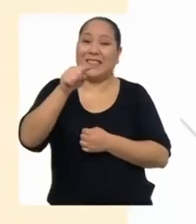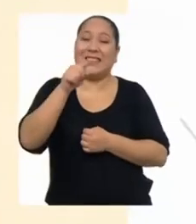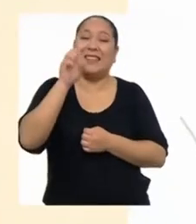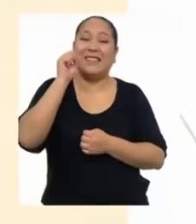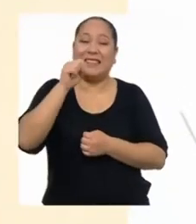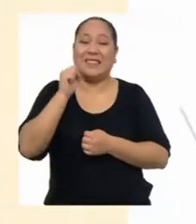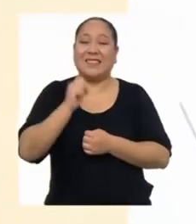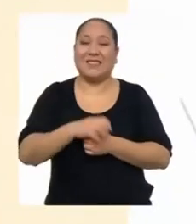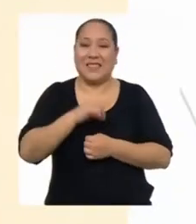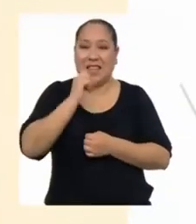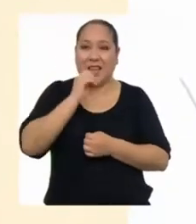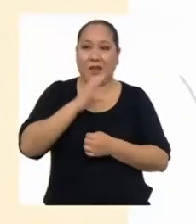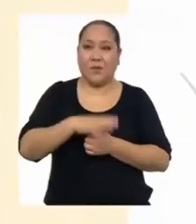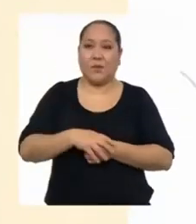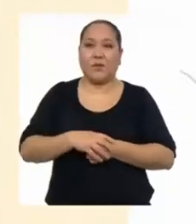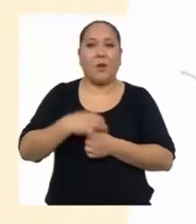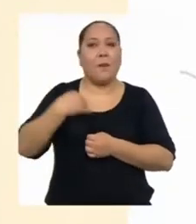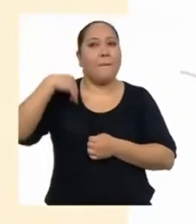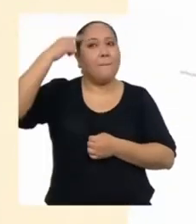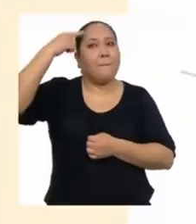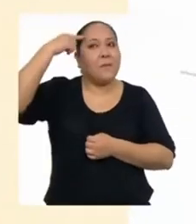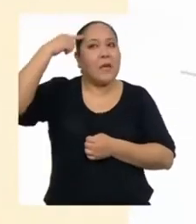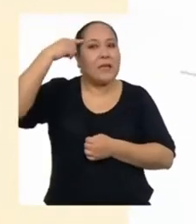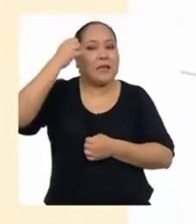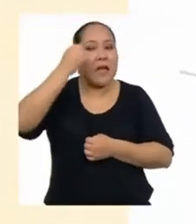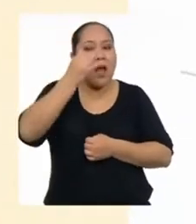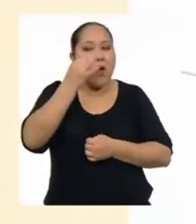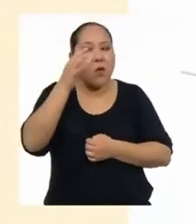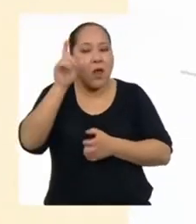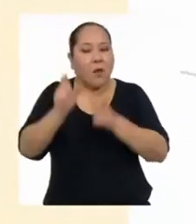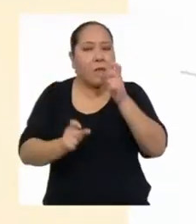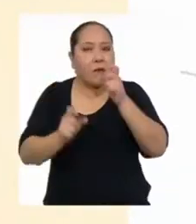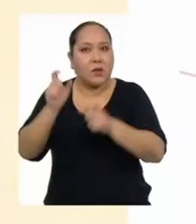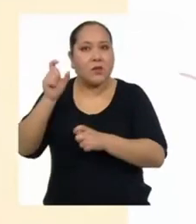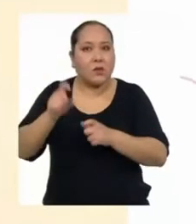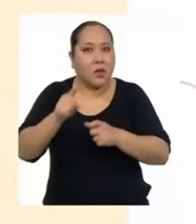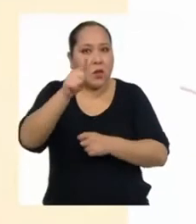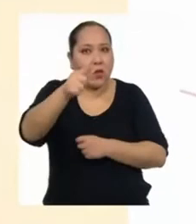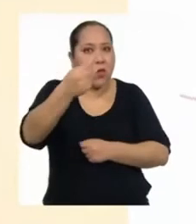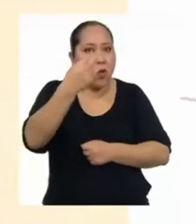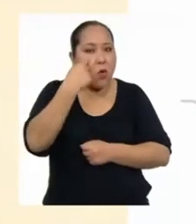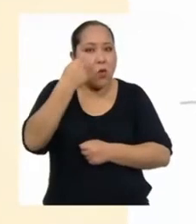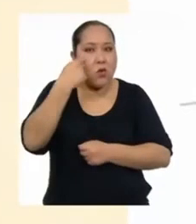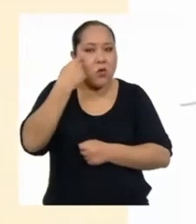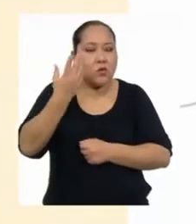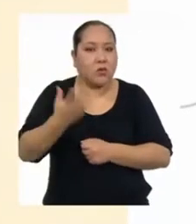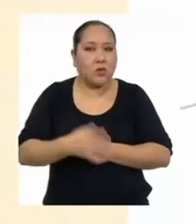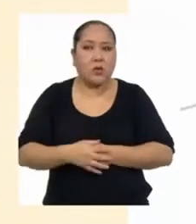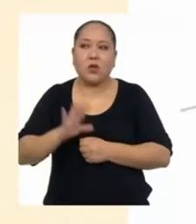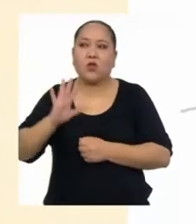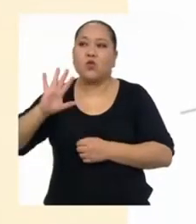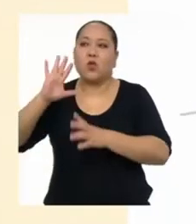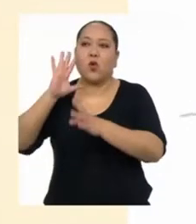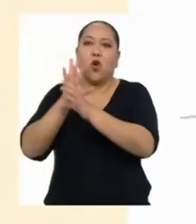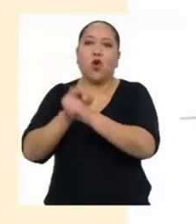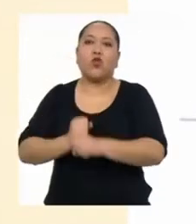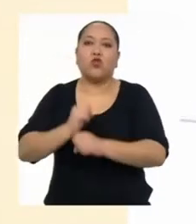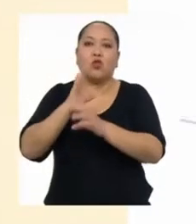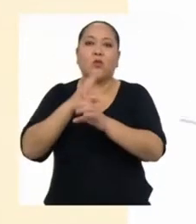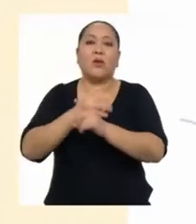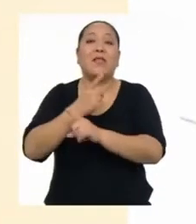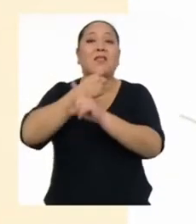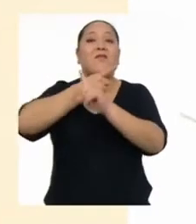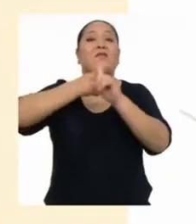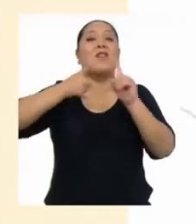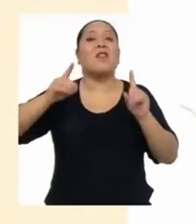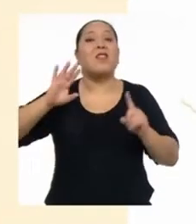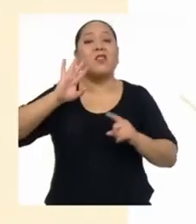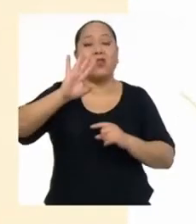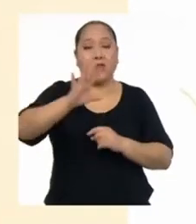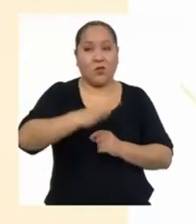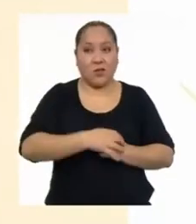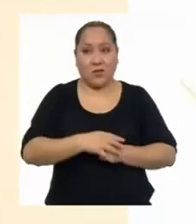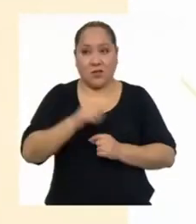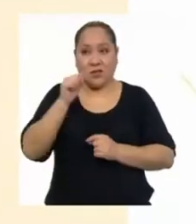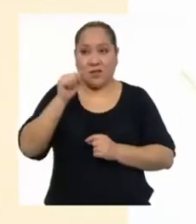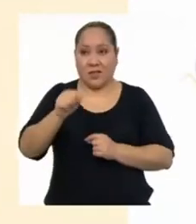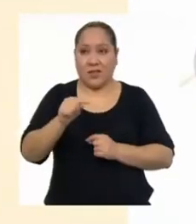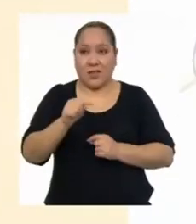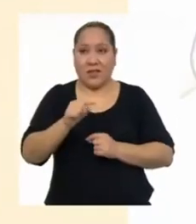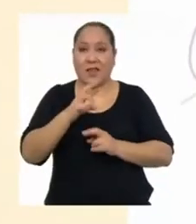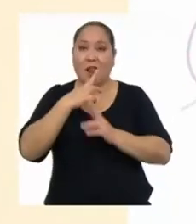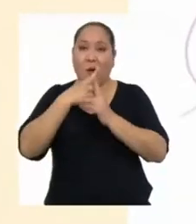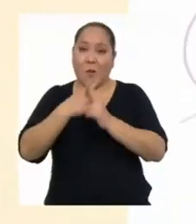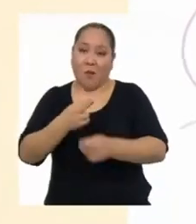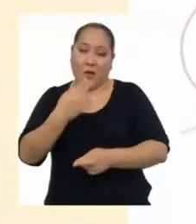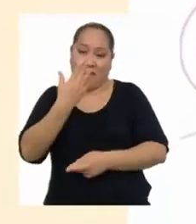dijimos, piensa en aquellas personas que has conocido y que tienen costumbres diferentes a la tuya. Y responde a la siguiente